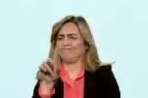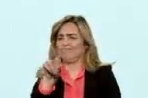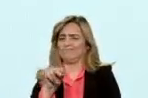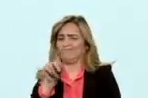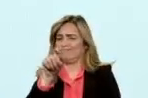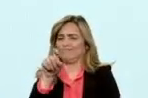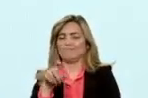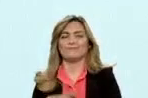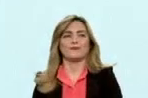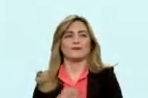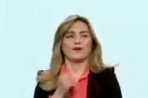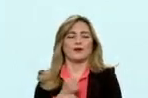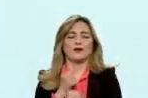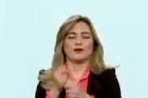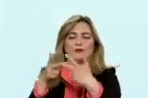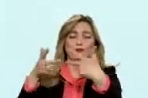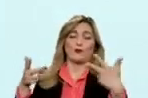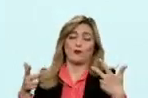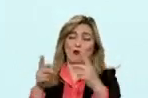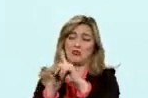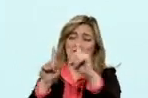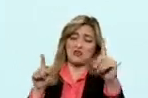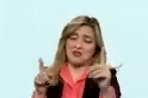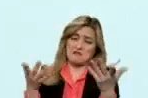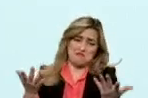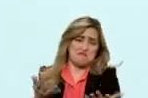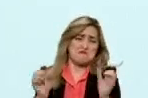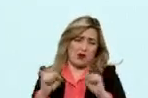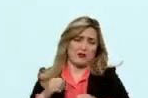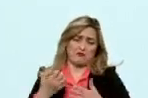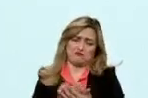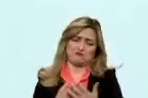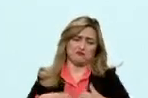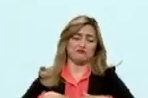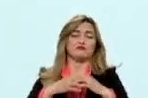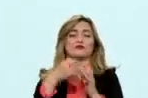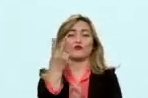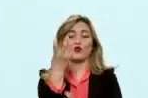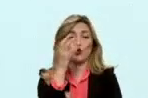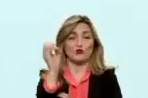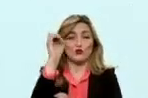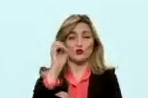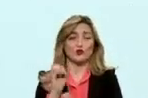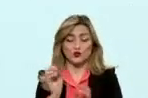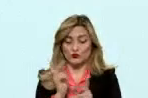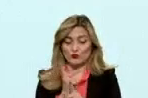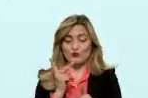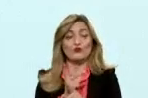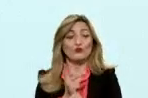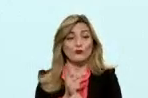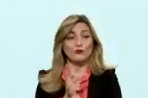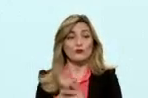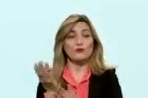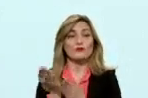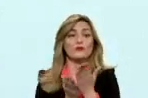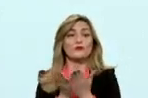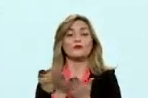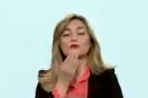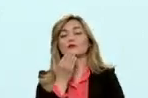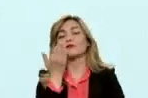necesariamente. El teletrabajo ha sido una muestra de eso. Hoy casi el 12% de la fuerza productiva en materia de servicios